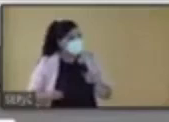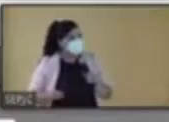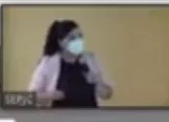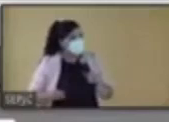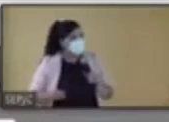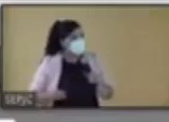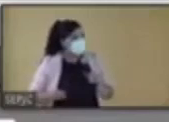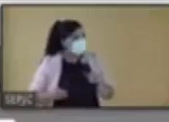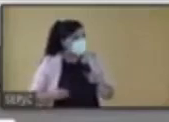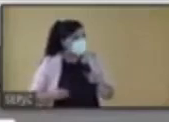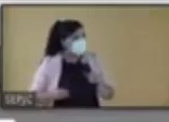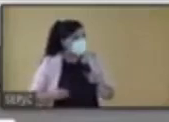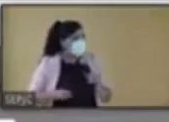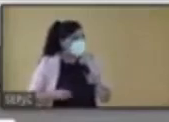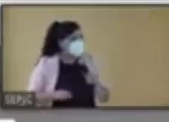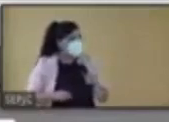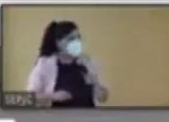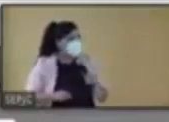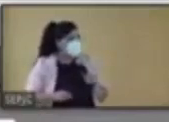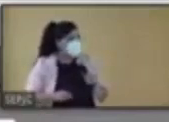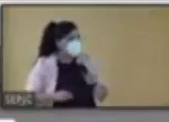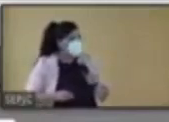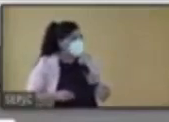Cuenta de nómina vamos a dejar ahorita por el momento.